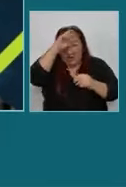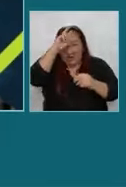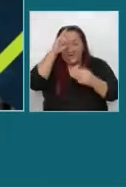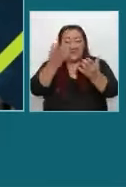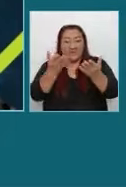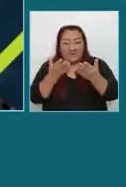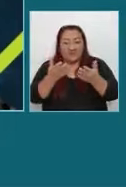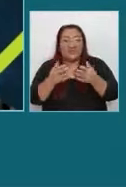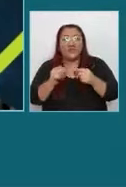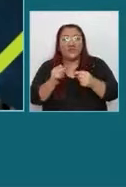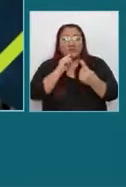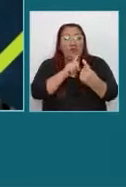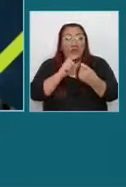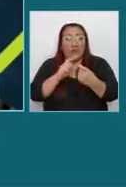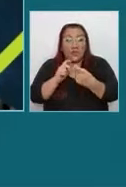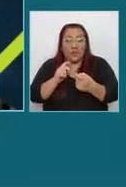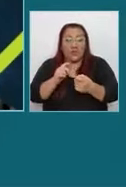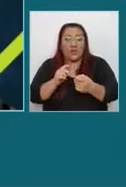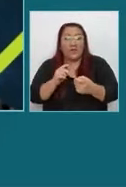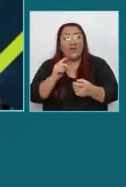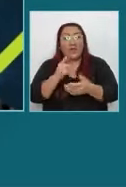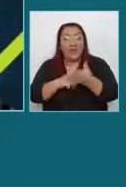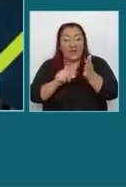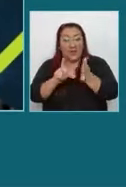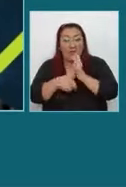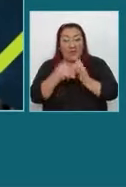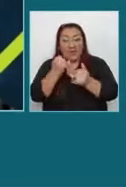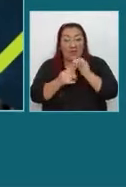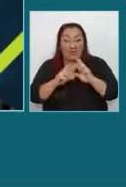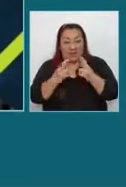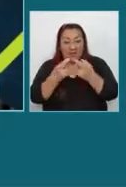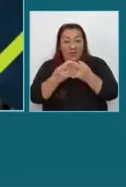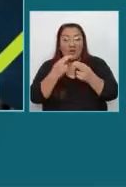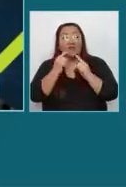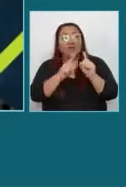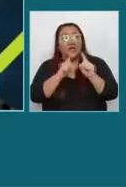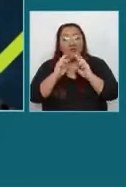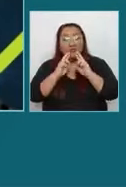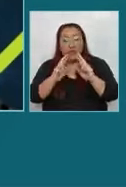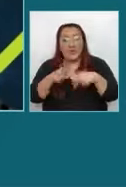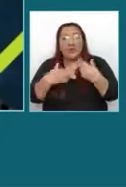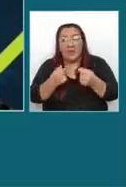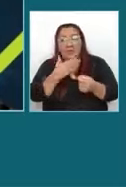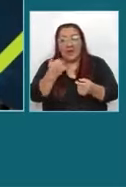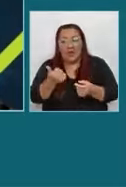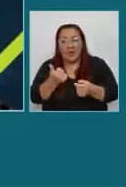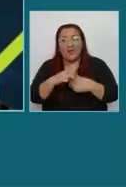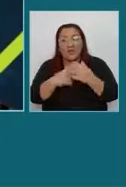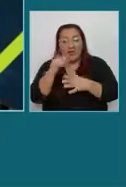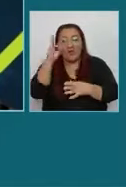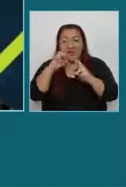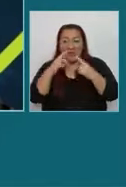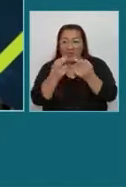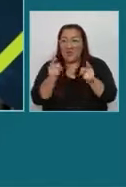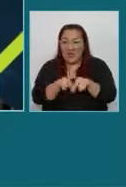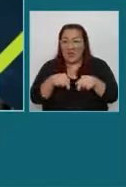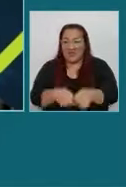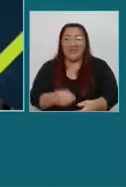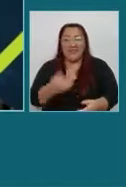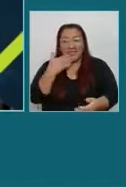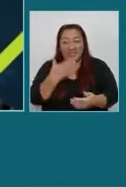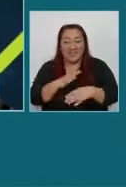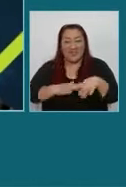que contesten también una encuesta de satisfacción que aparecerá al terminar la sesión. Con sus respuestas podremos mejorar el desarrollo de futuros eventos como este.